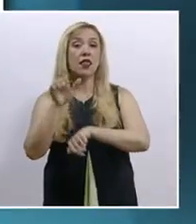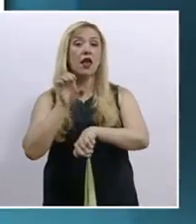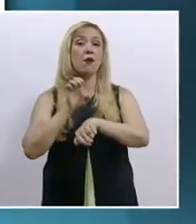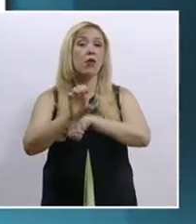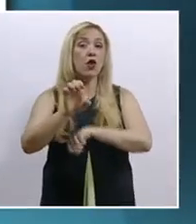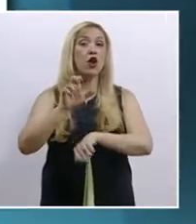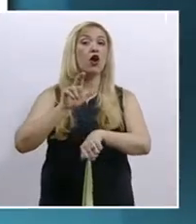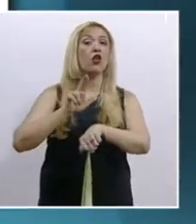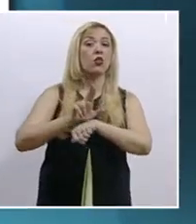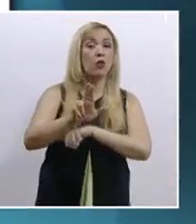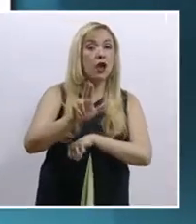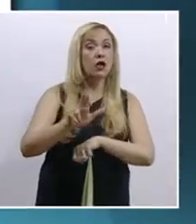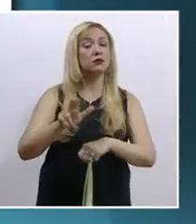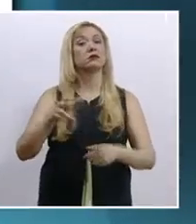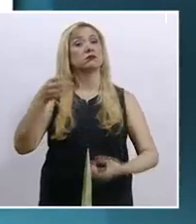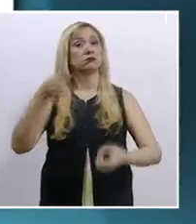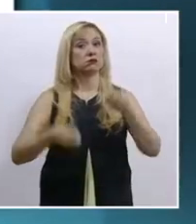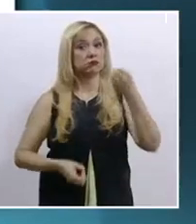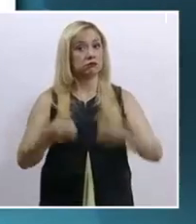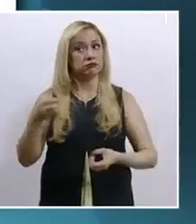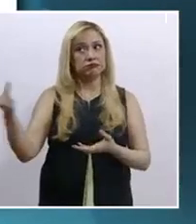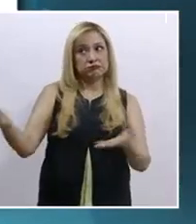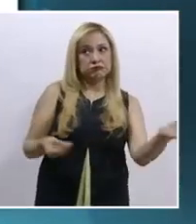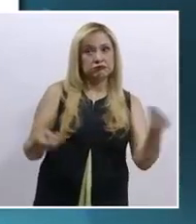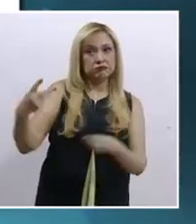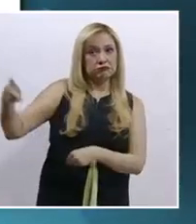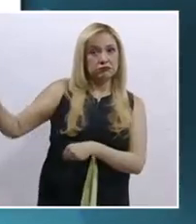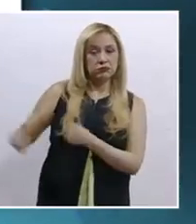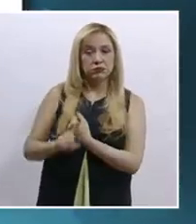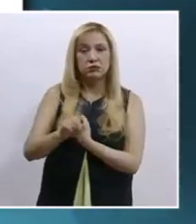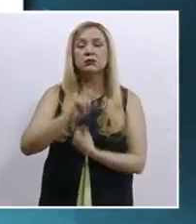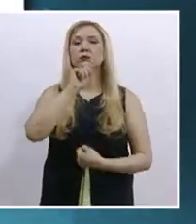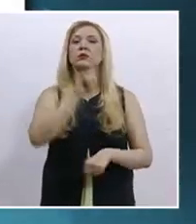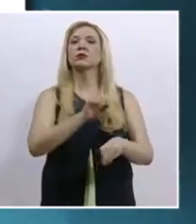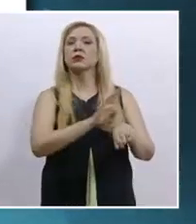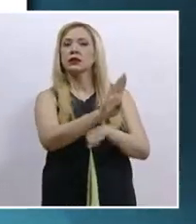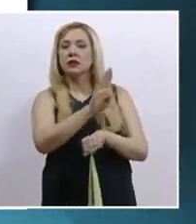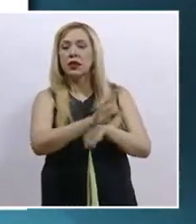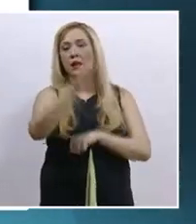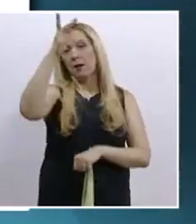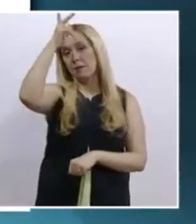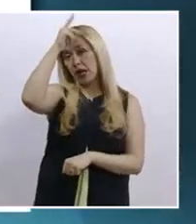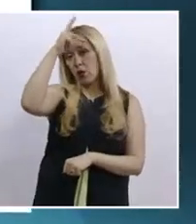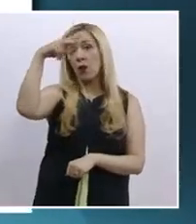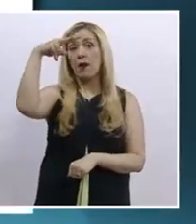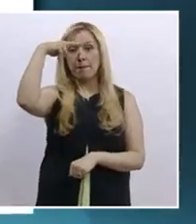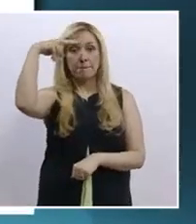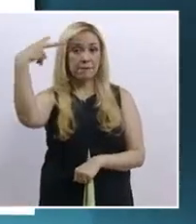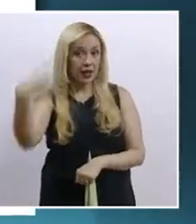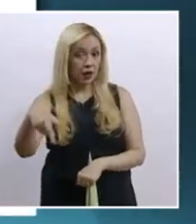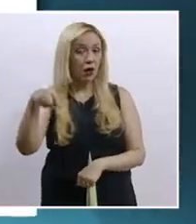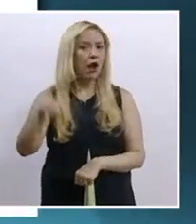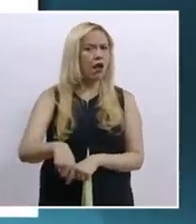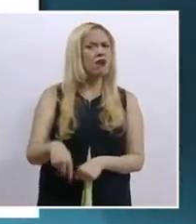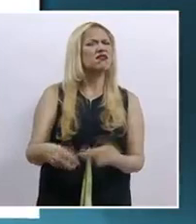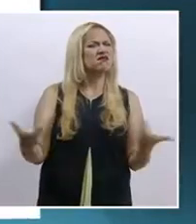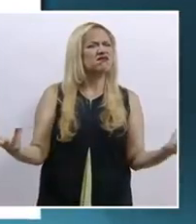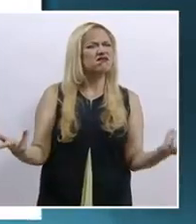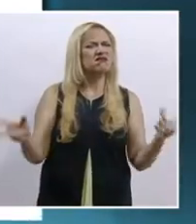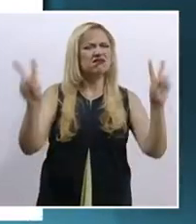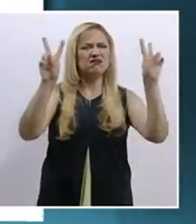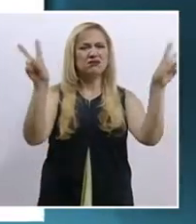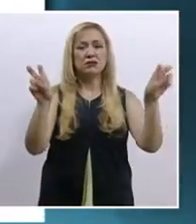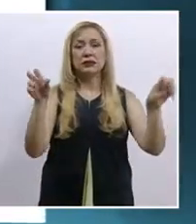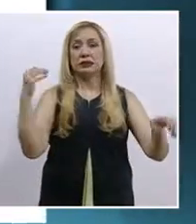Honduras. Asimismo, realizará audiencias públicas que involucran a los estados de Brasil, Perú y México. En el caso de nuestro país, se abordará